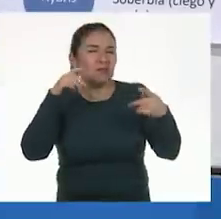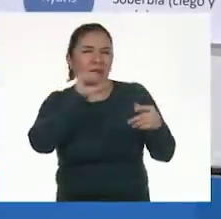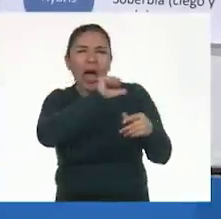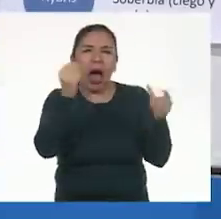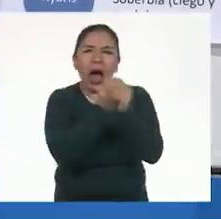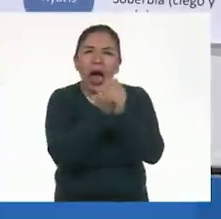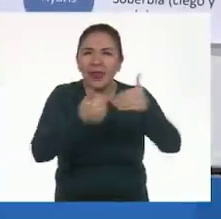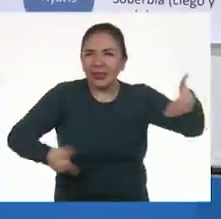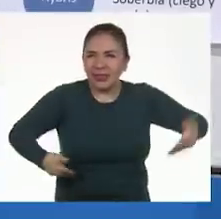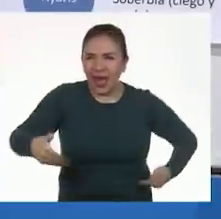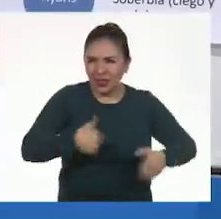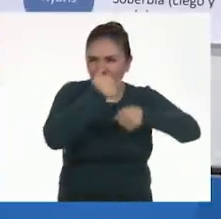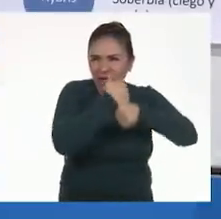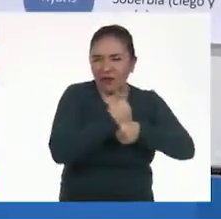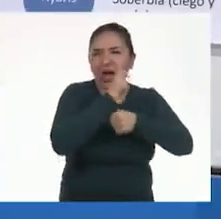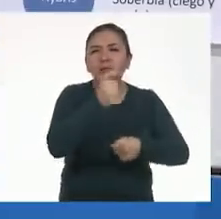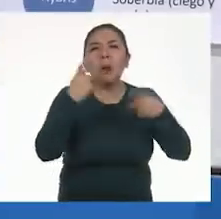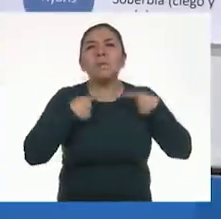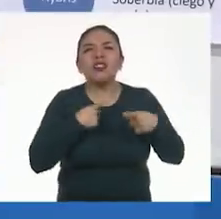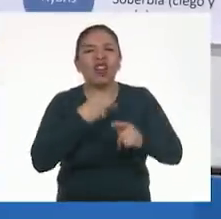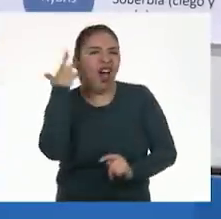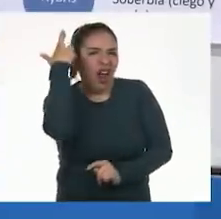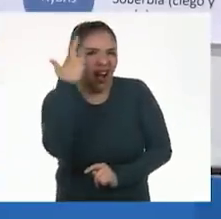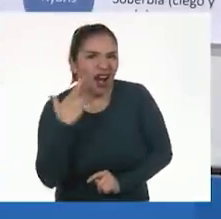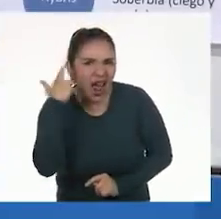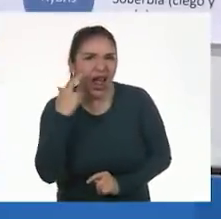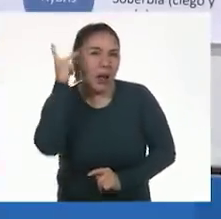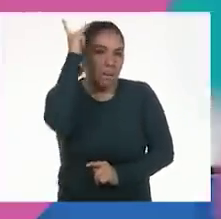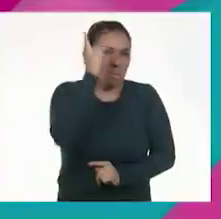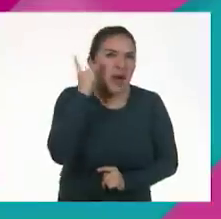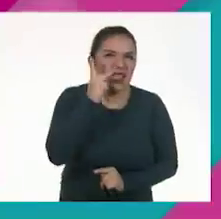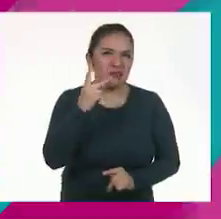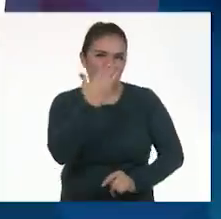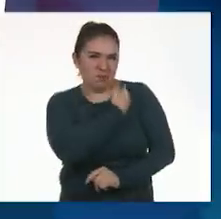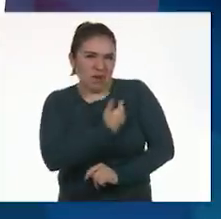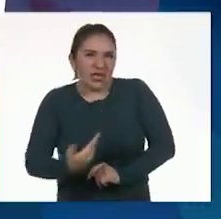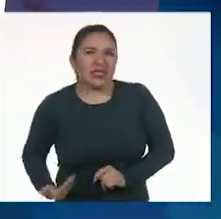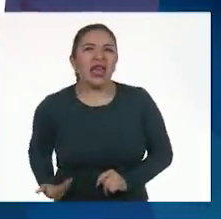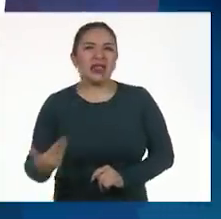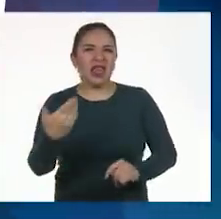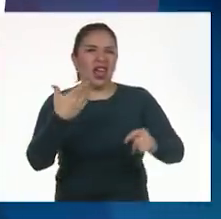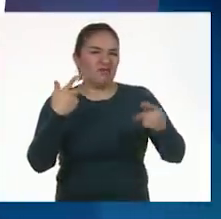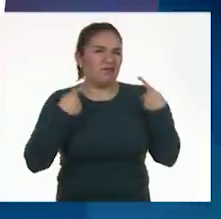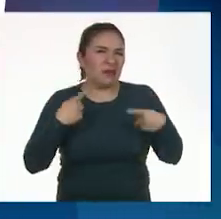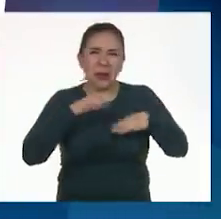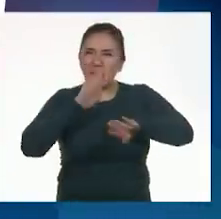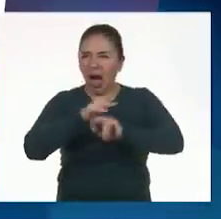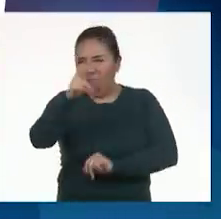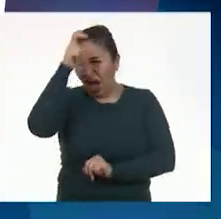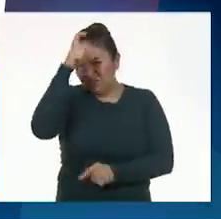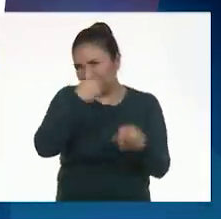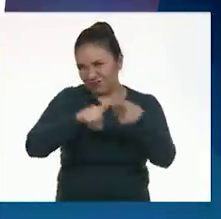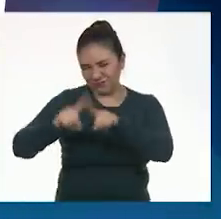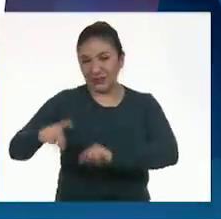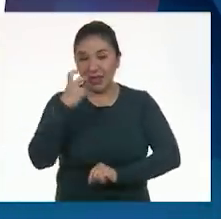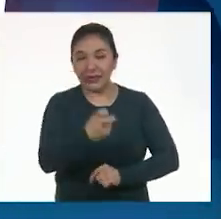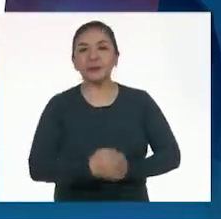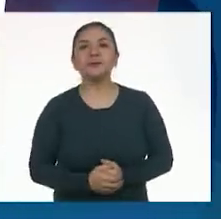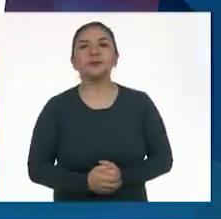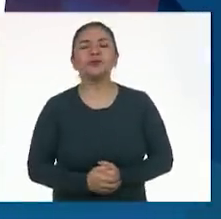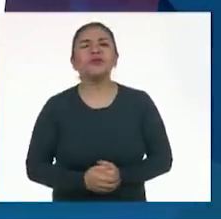reyes, presidentes, gente muy, muy poderosa, muy solvente, muy todo. ¿Qué defectos